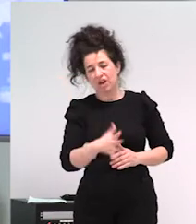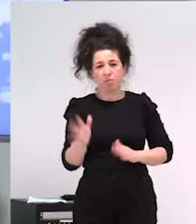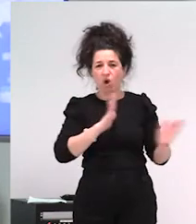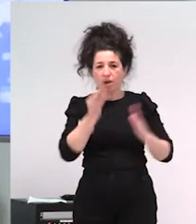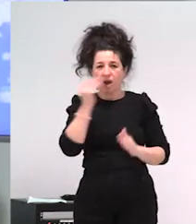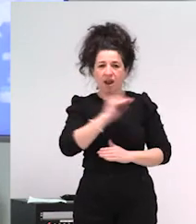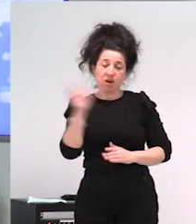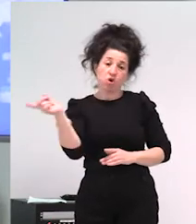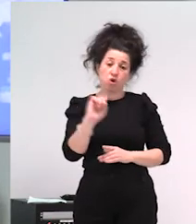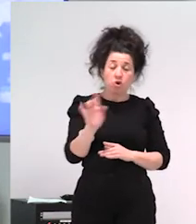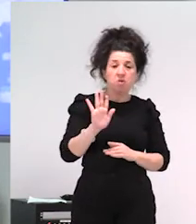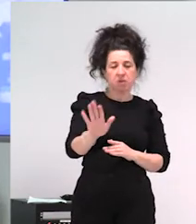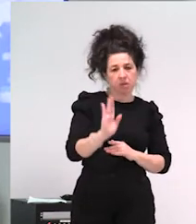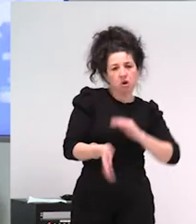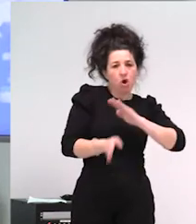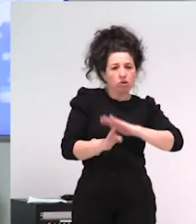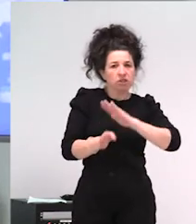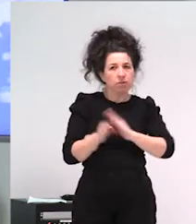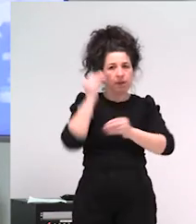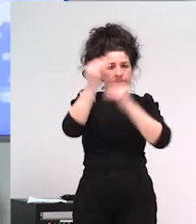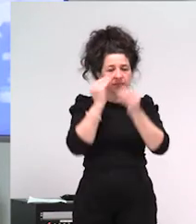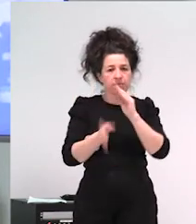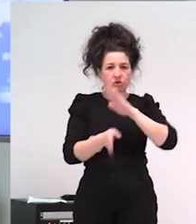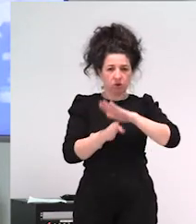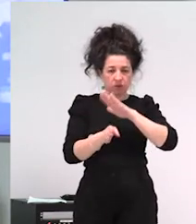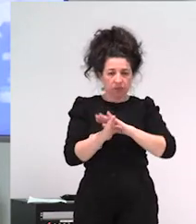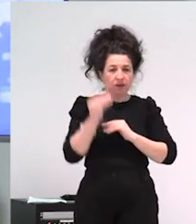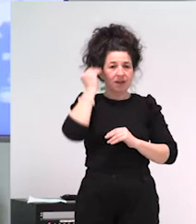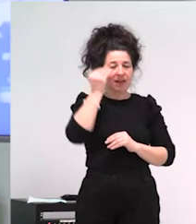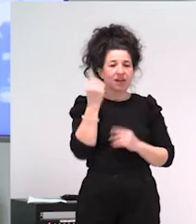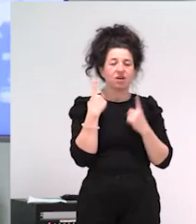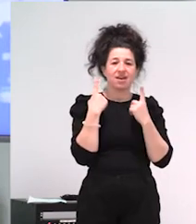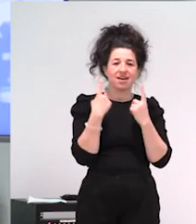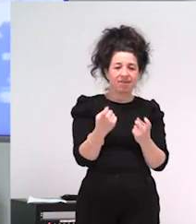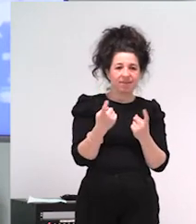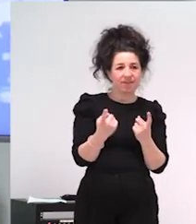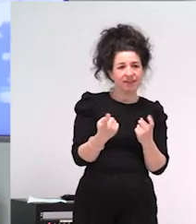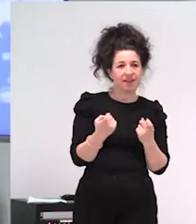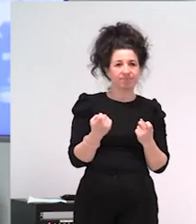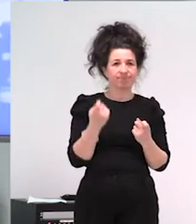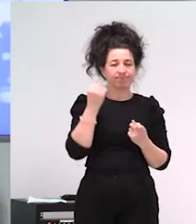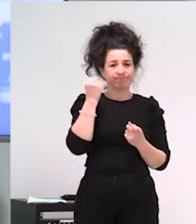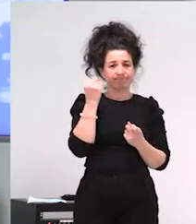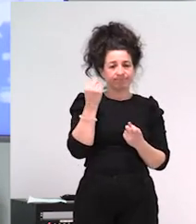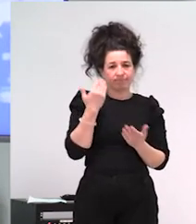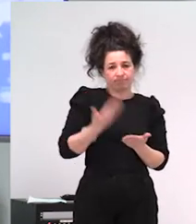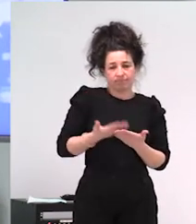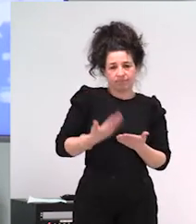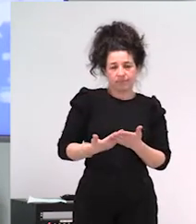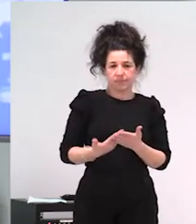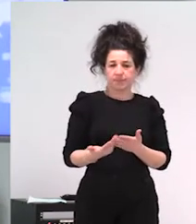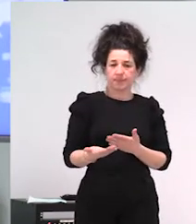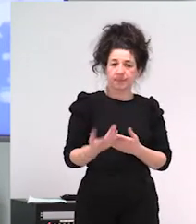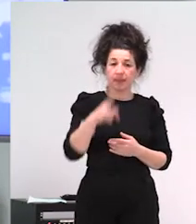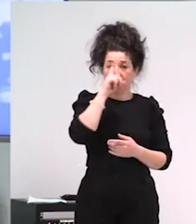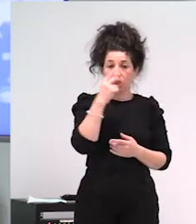pero sigue existiendo y se sigue pensando. En este sentido, creo que hace falta como poner de relevancia que el 15 de